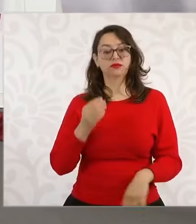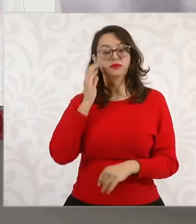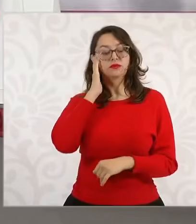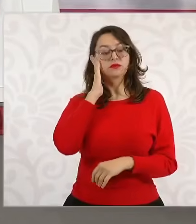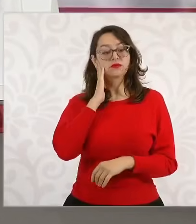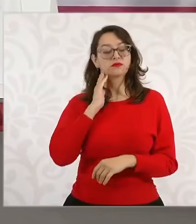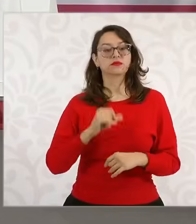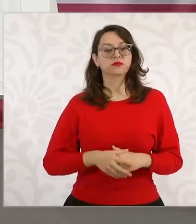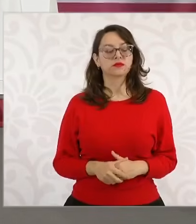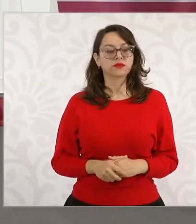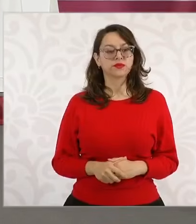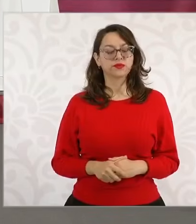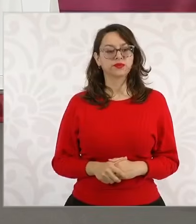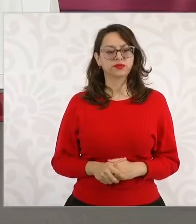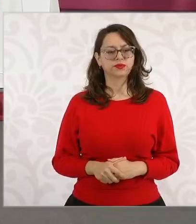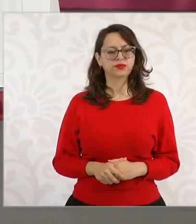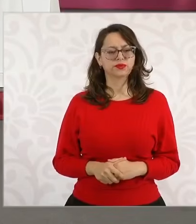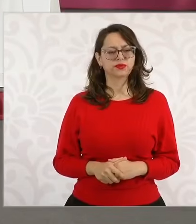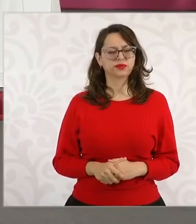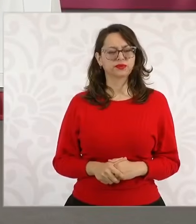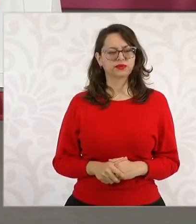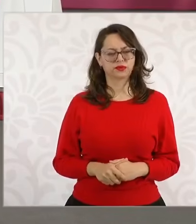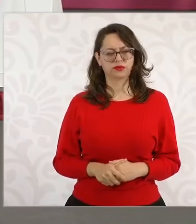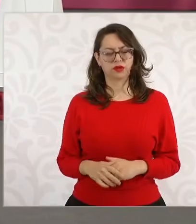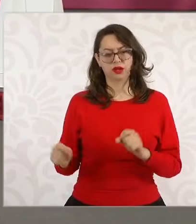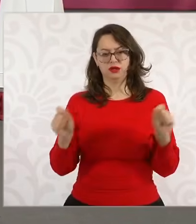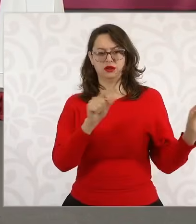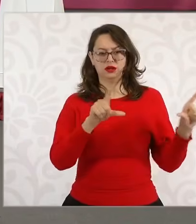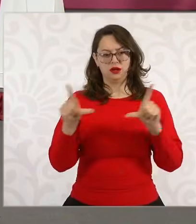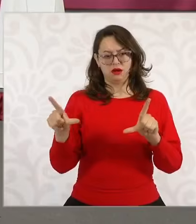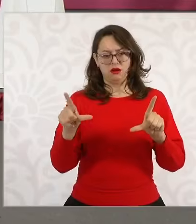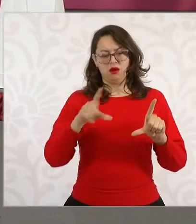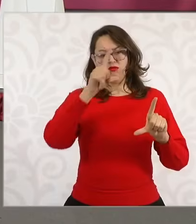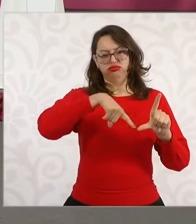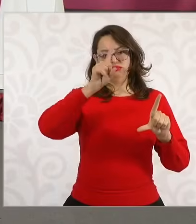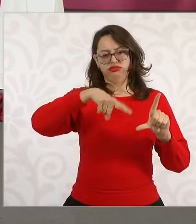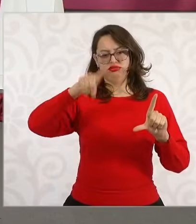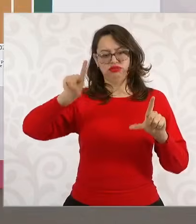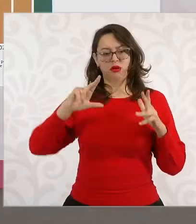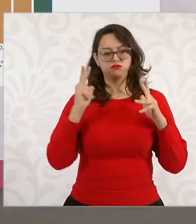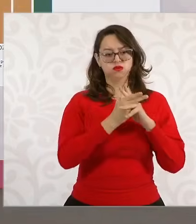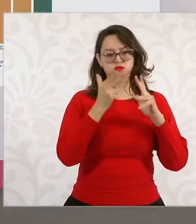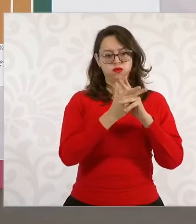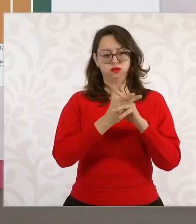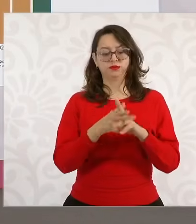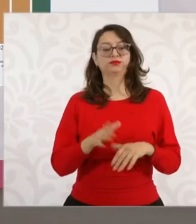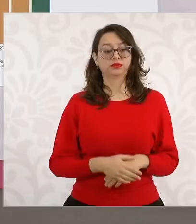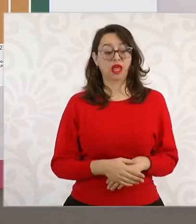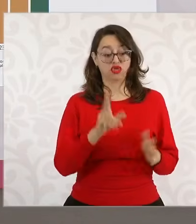Esta es la gráfica de homicidios dolosos en el país de